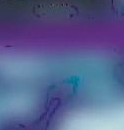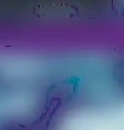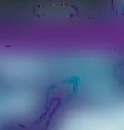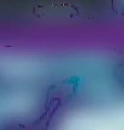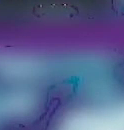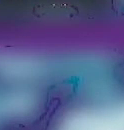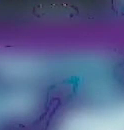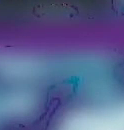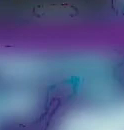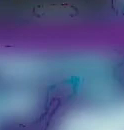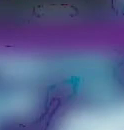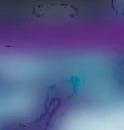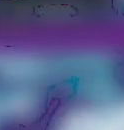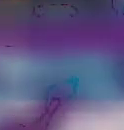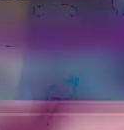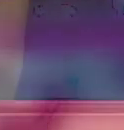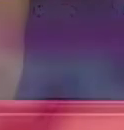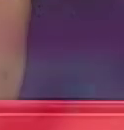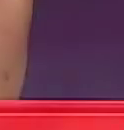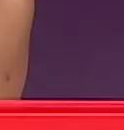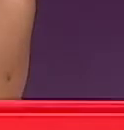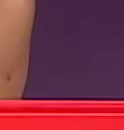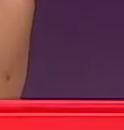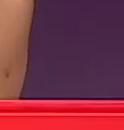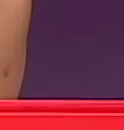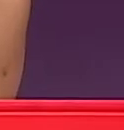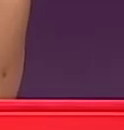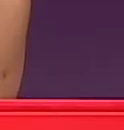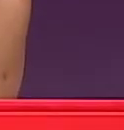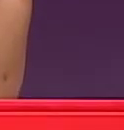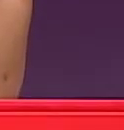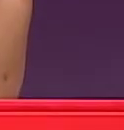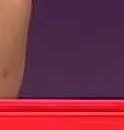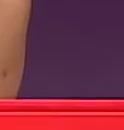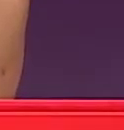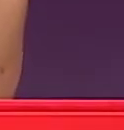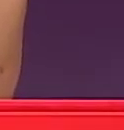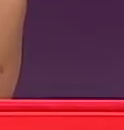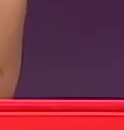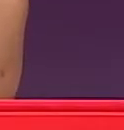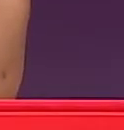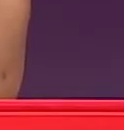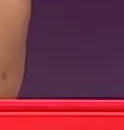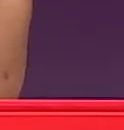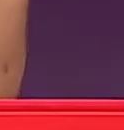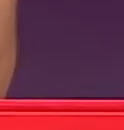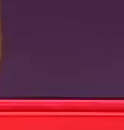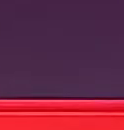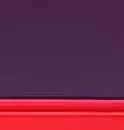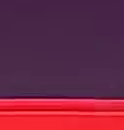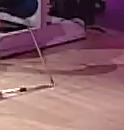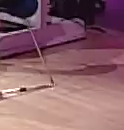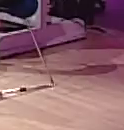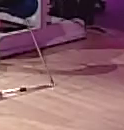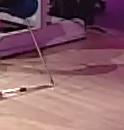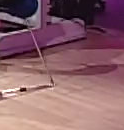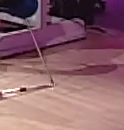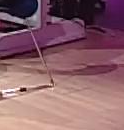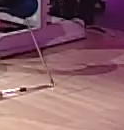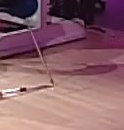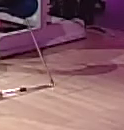Estamos de nuevo con Irreverencias, estamos hablando sobre la lucha por la despenalización del aborto en diferentes países, la penalización,